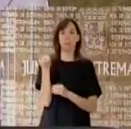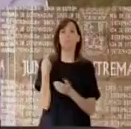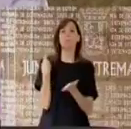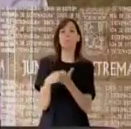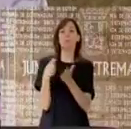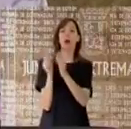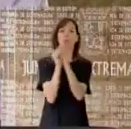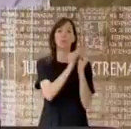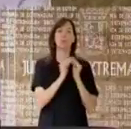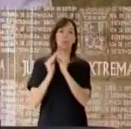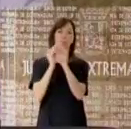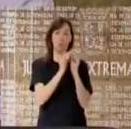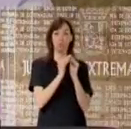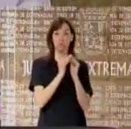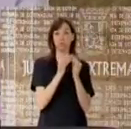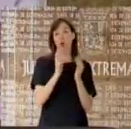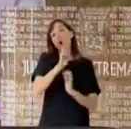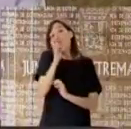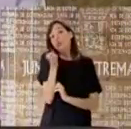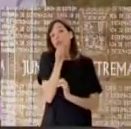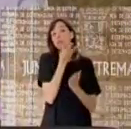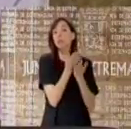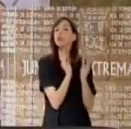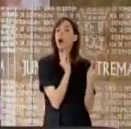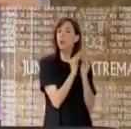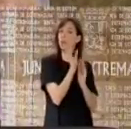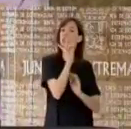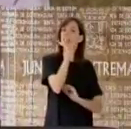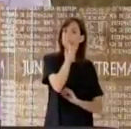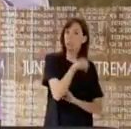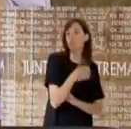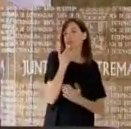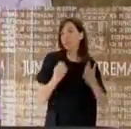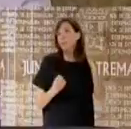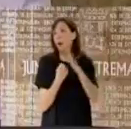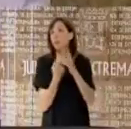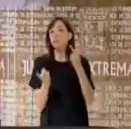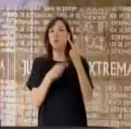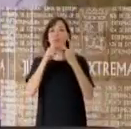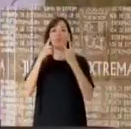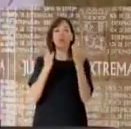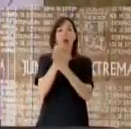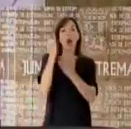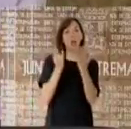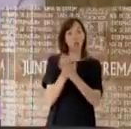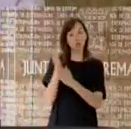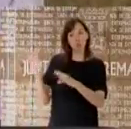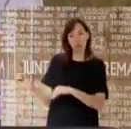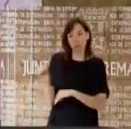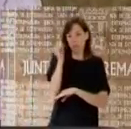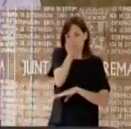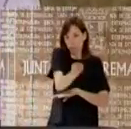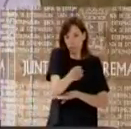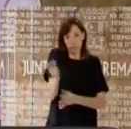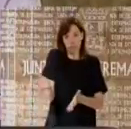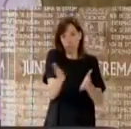y estamos en otras cosas de acuerdo con esa propuesta que hay, los topes, que vaya el agricultor activo o profesional,